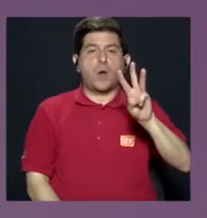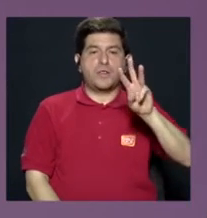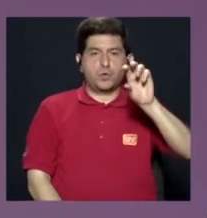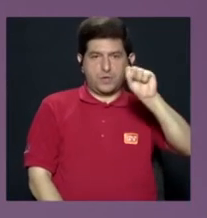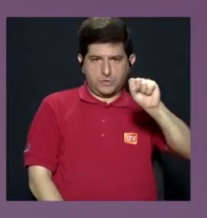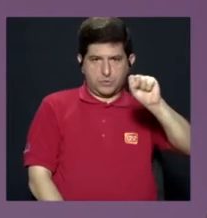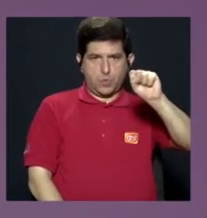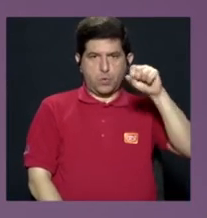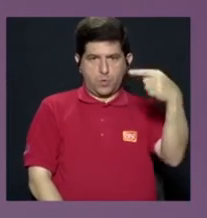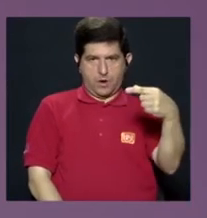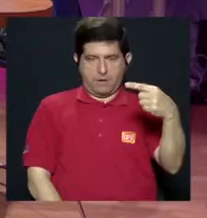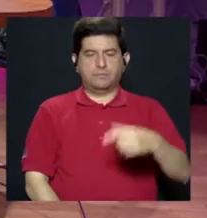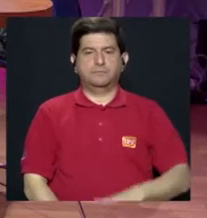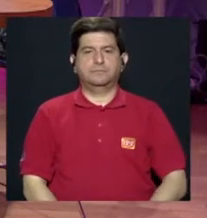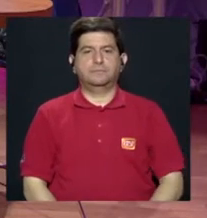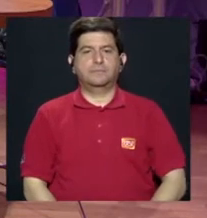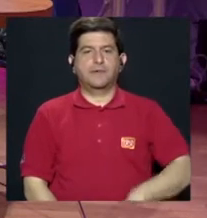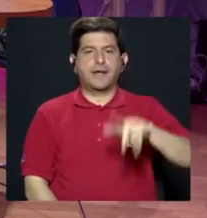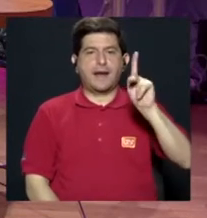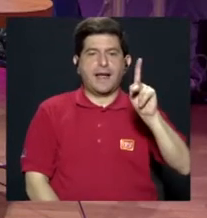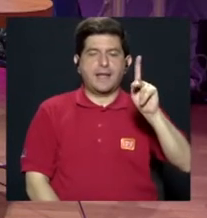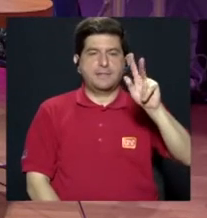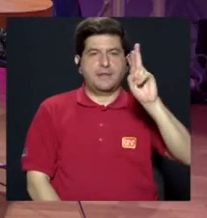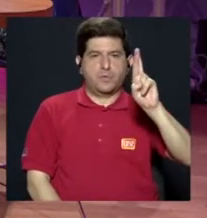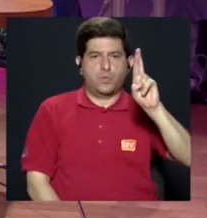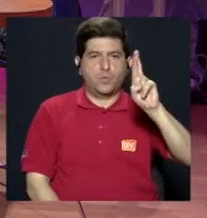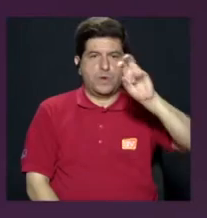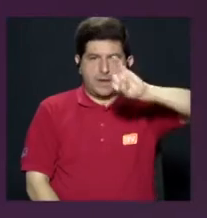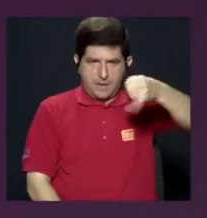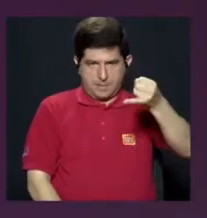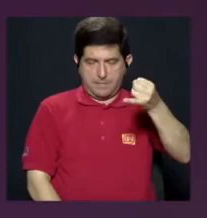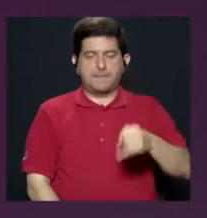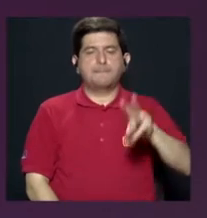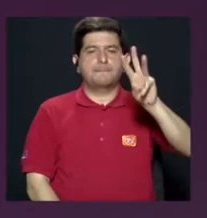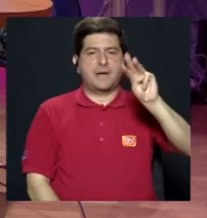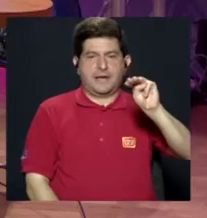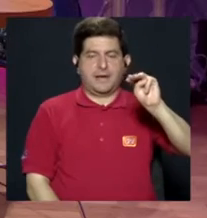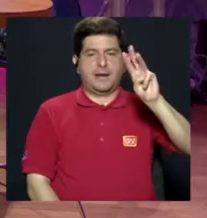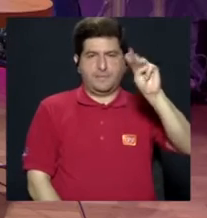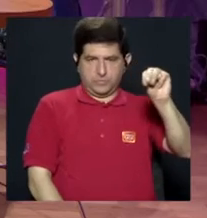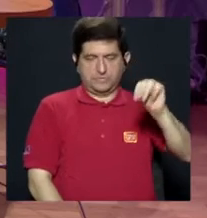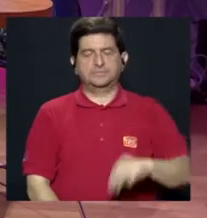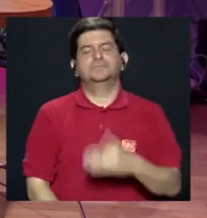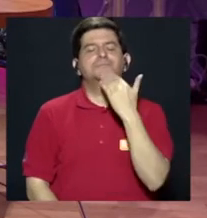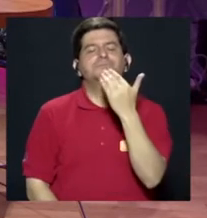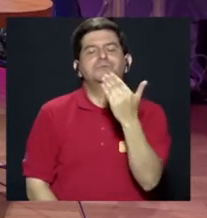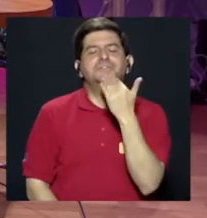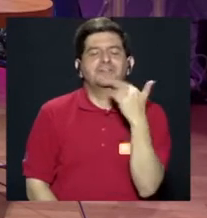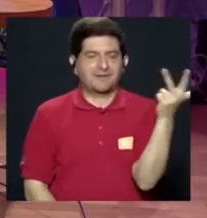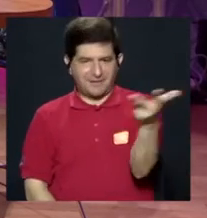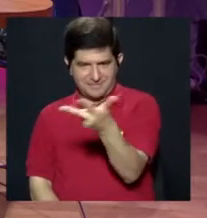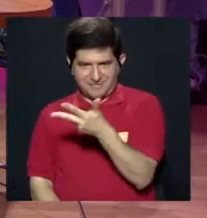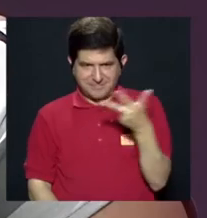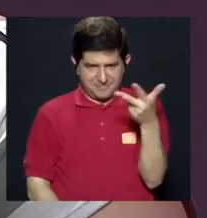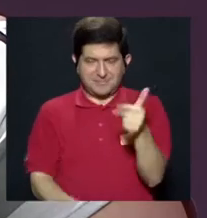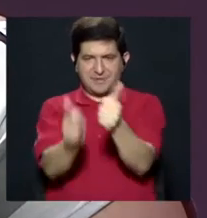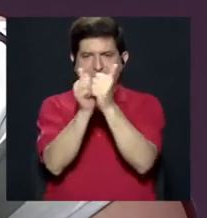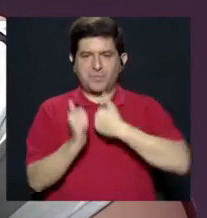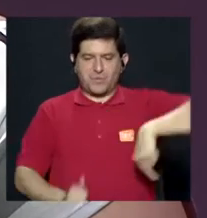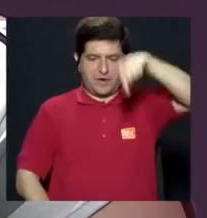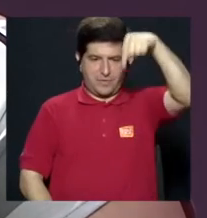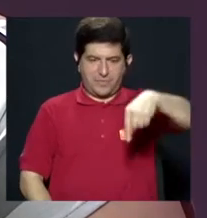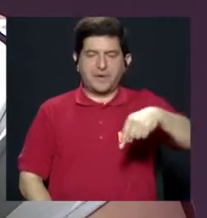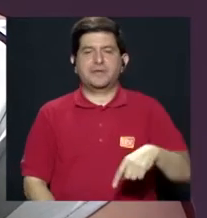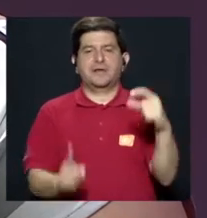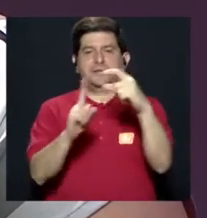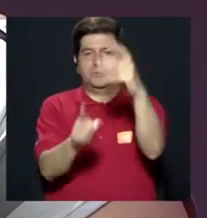Segura González, Katia Rubí Jiménez y Marianela Montenegro. Muchas gracias a las tres por acompañarnos en